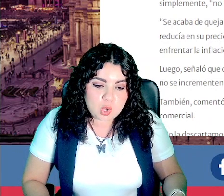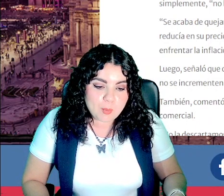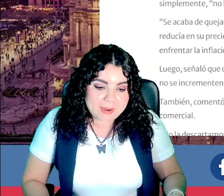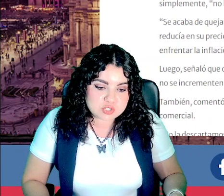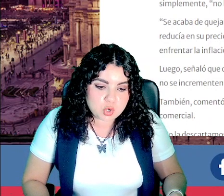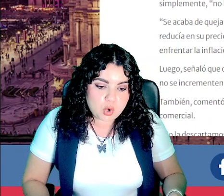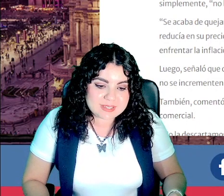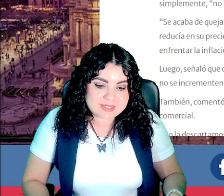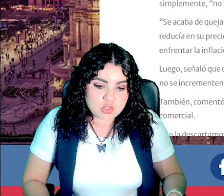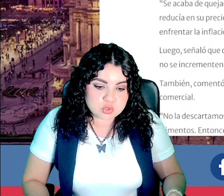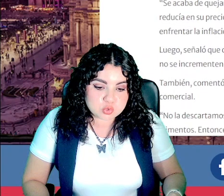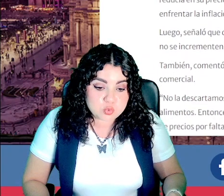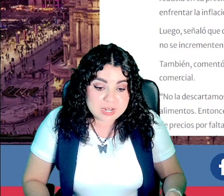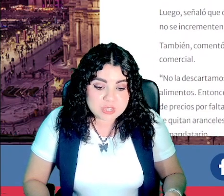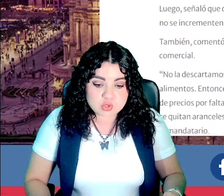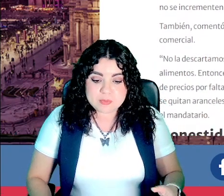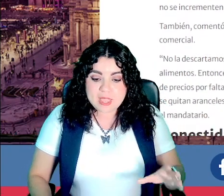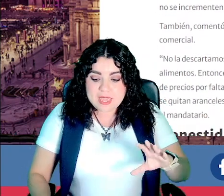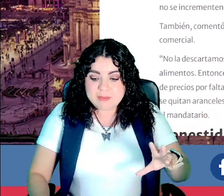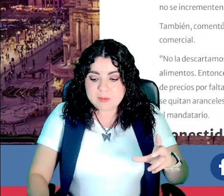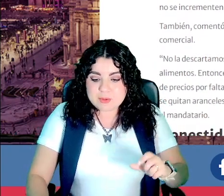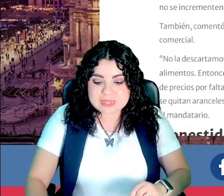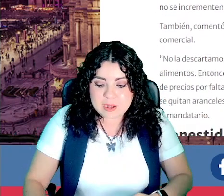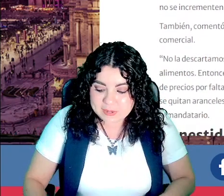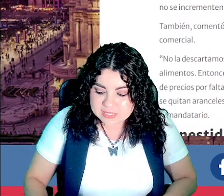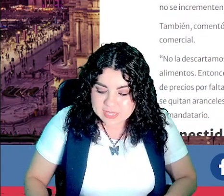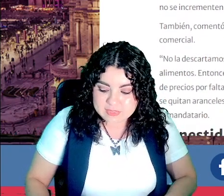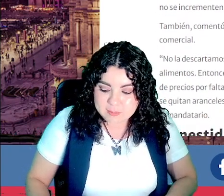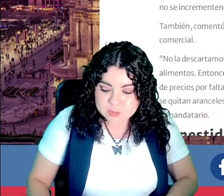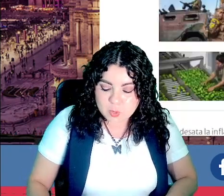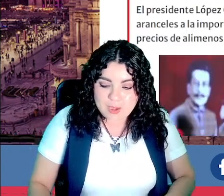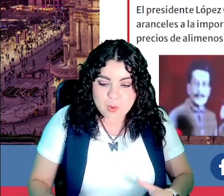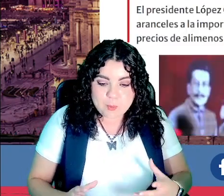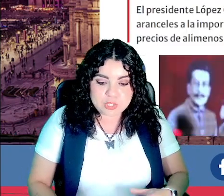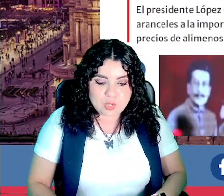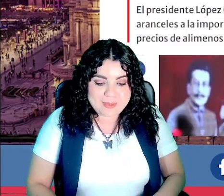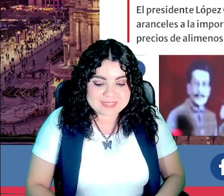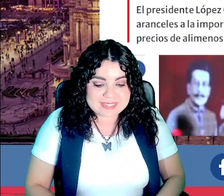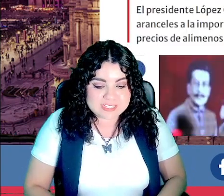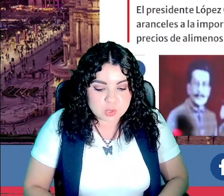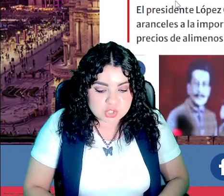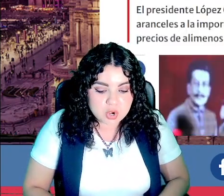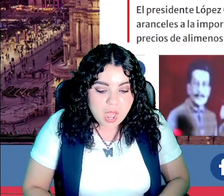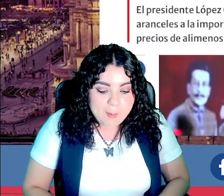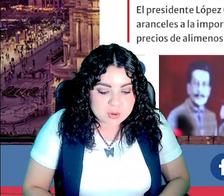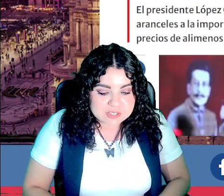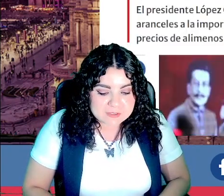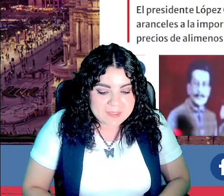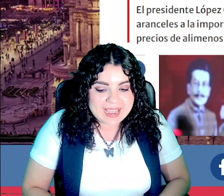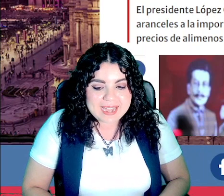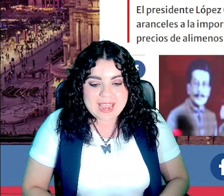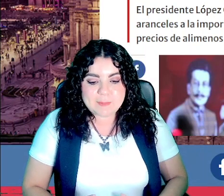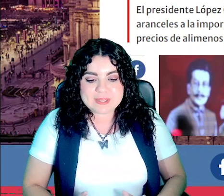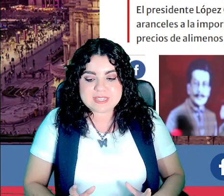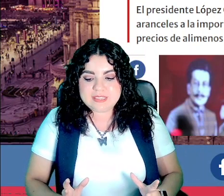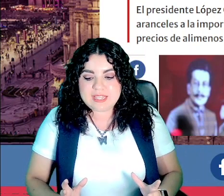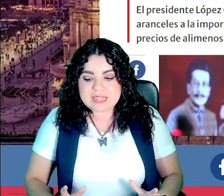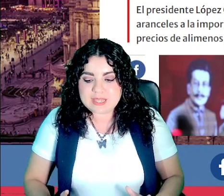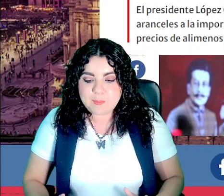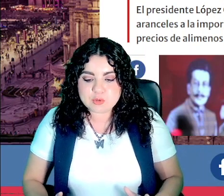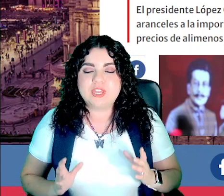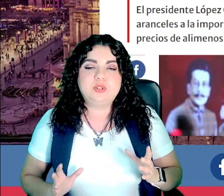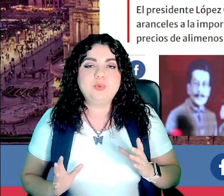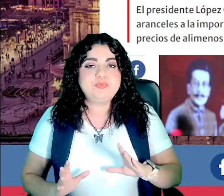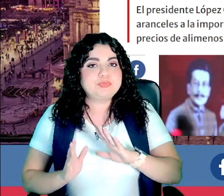México en comparación con Estados Unidos. Y bien, pues ahí el presidente empezó a hablar un poquito más de esta situación, pero si se fijan, el presidente le